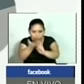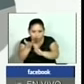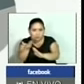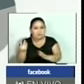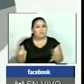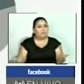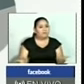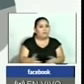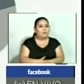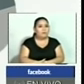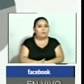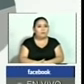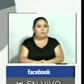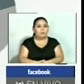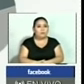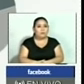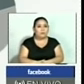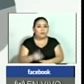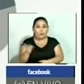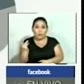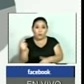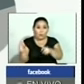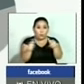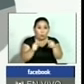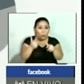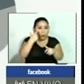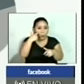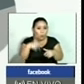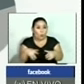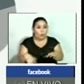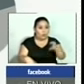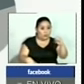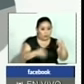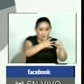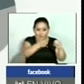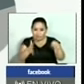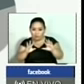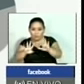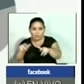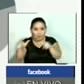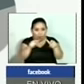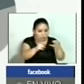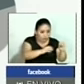cifras en cuanto a edades de riesgo. De 0 a 9 años,